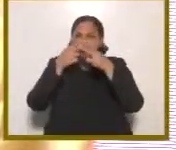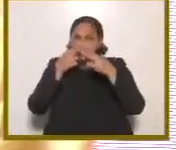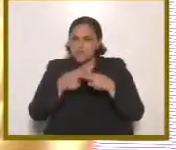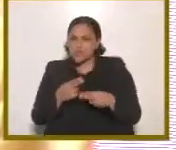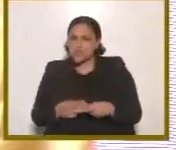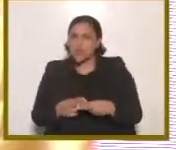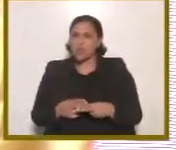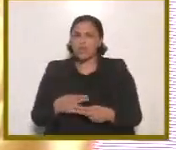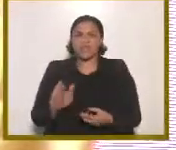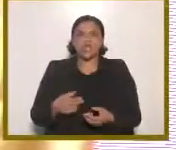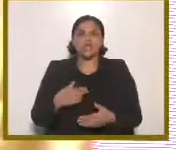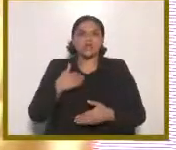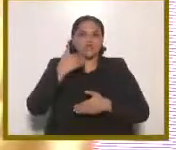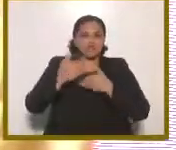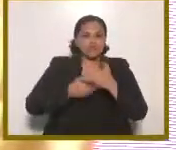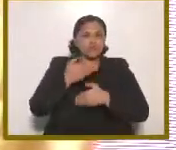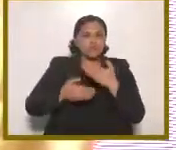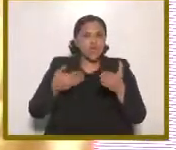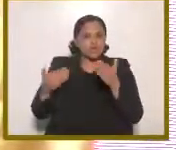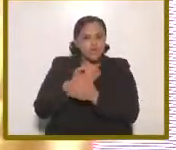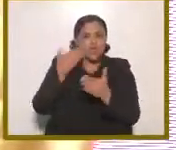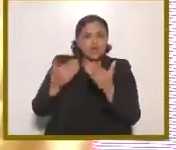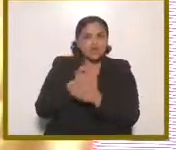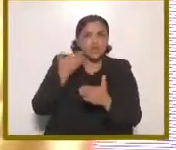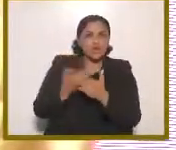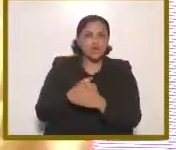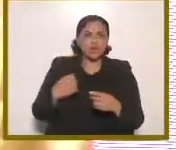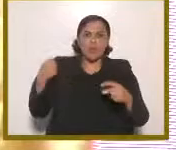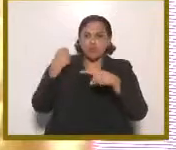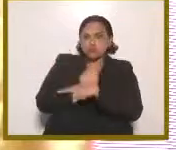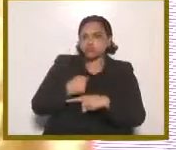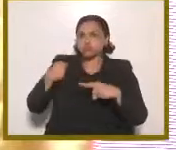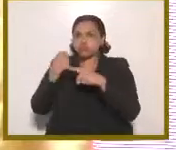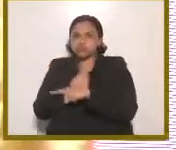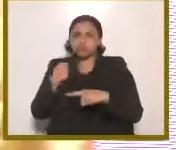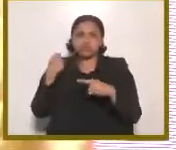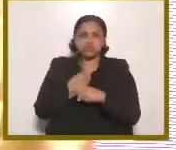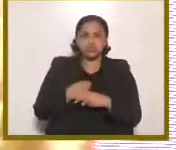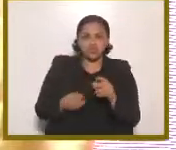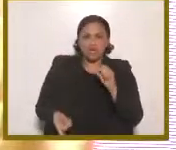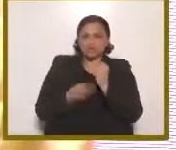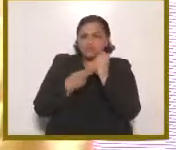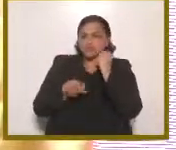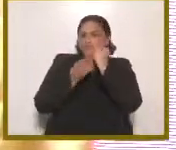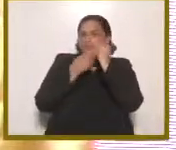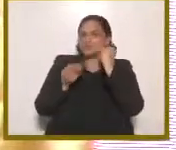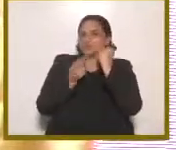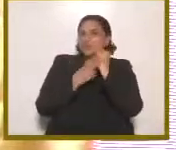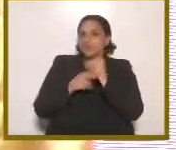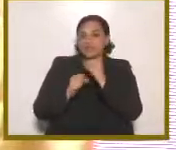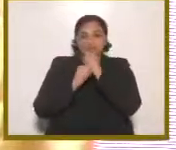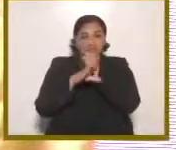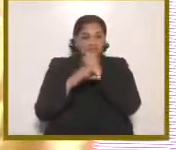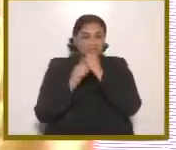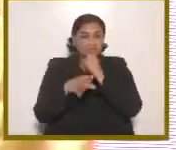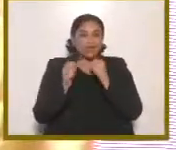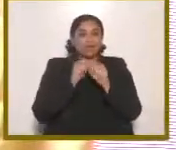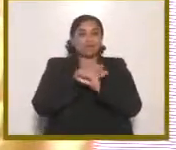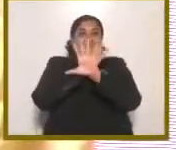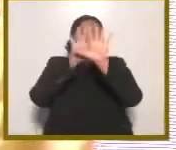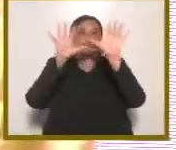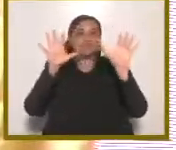actualice constantemente de los casos de violencia política registrados, dado que la publicidad es visibilidad y